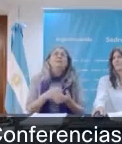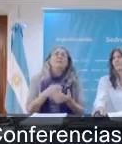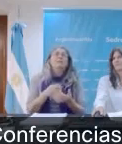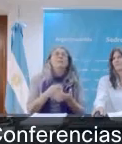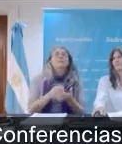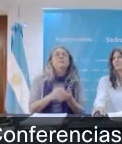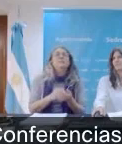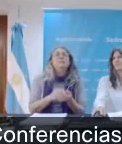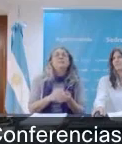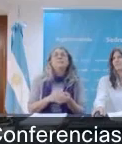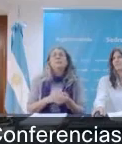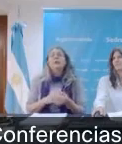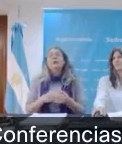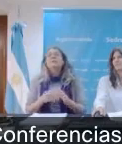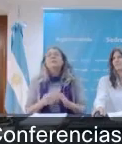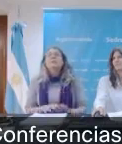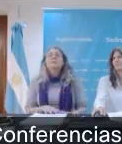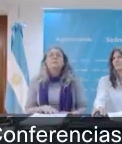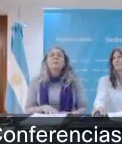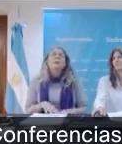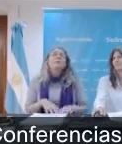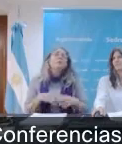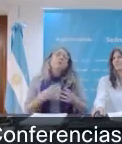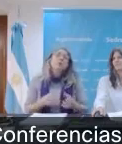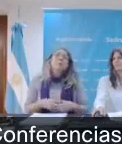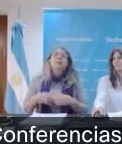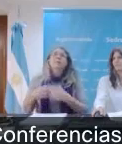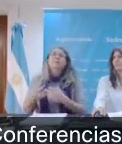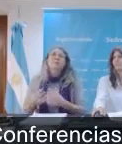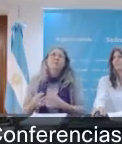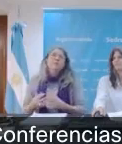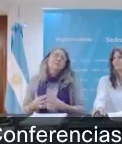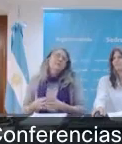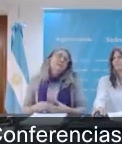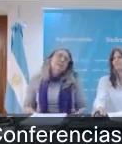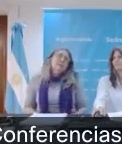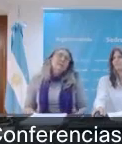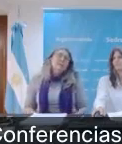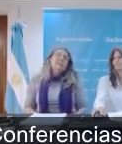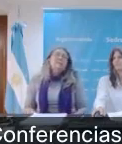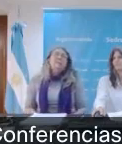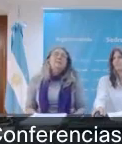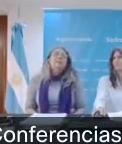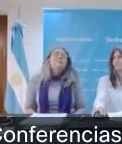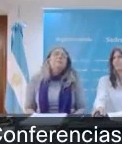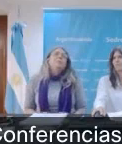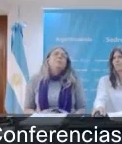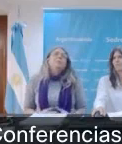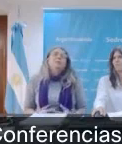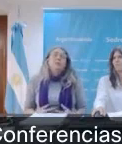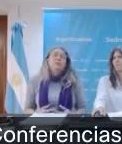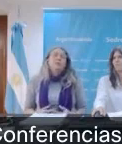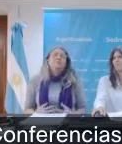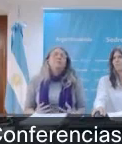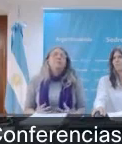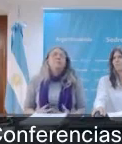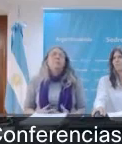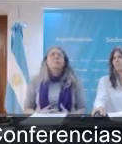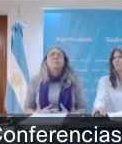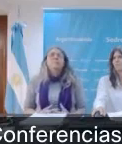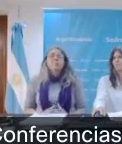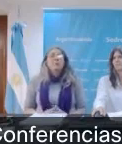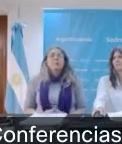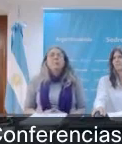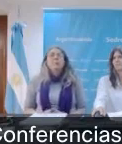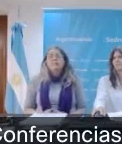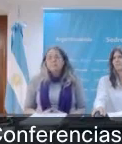sigue indefectiblemente a sustancias más duras, más nocivas. esta linealidad tampoco en algunas